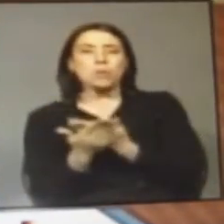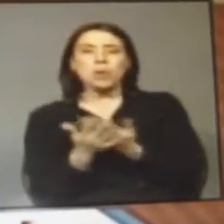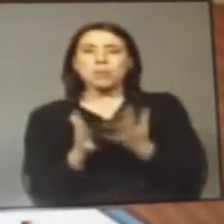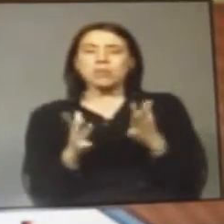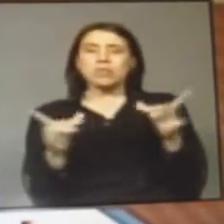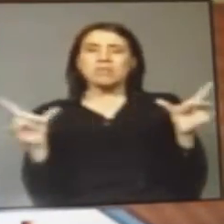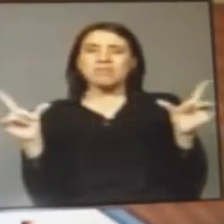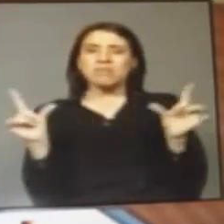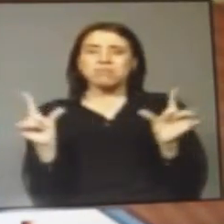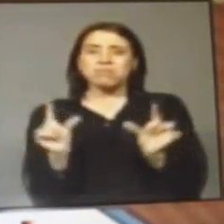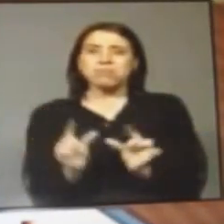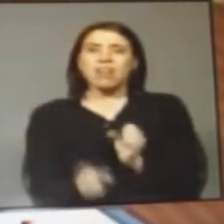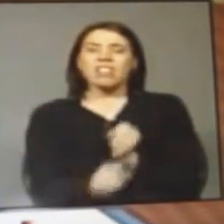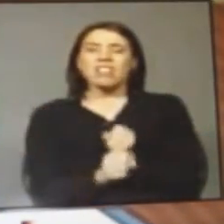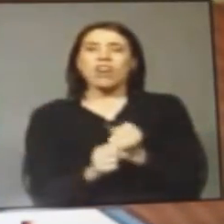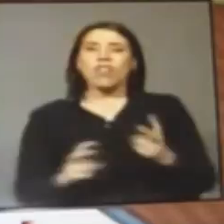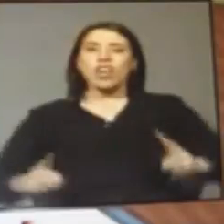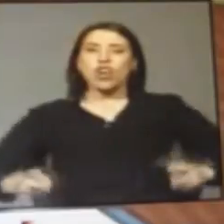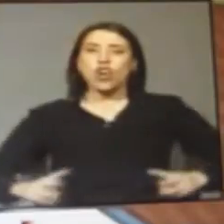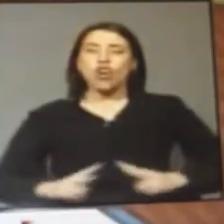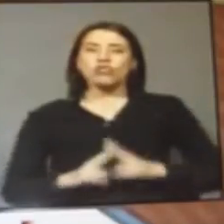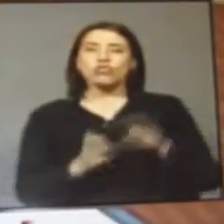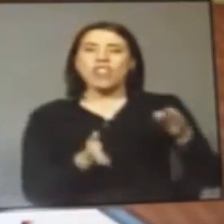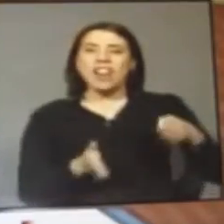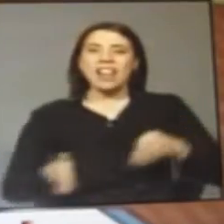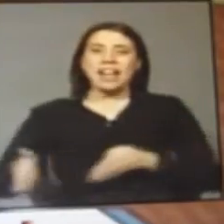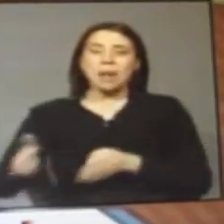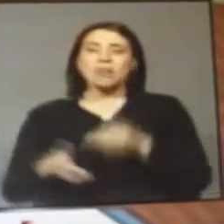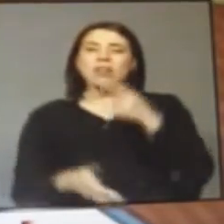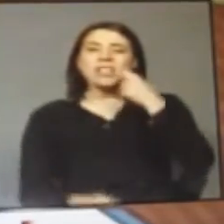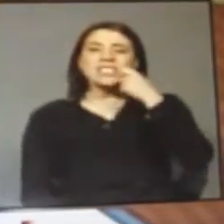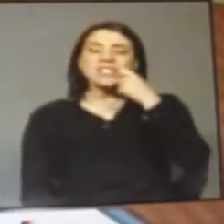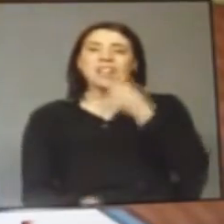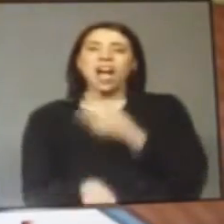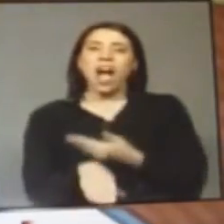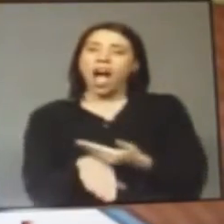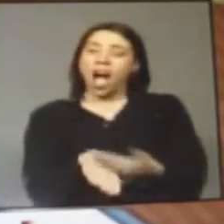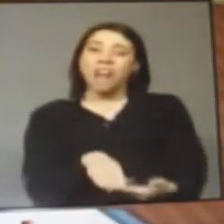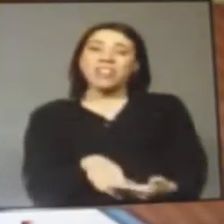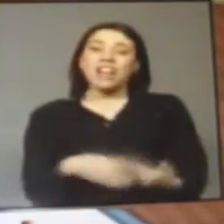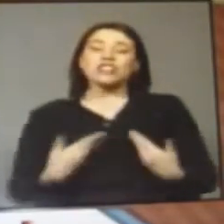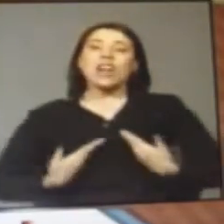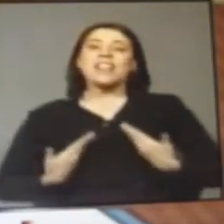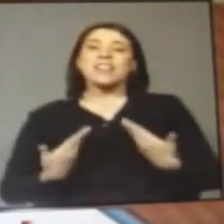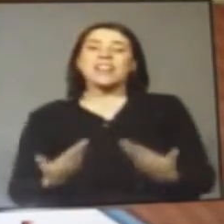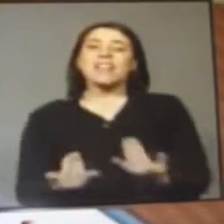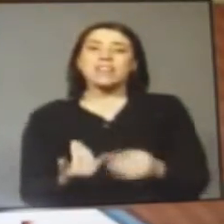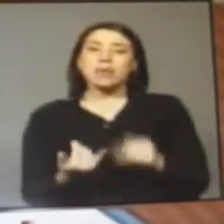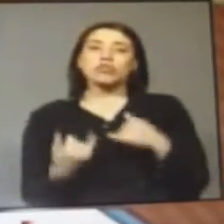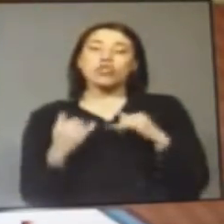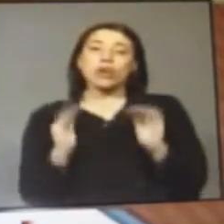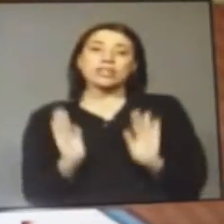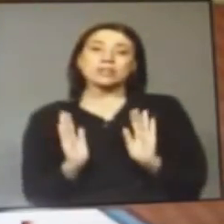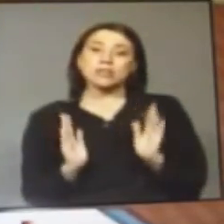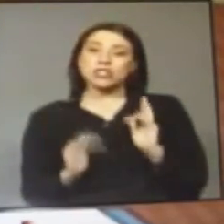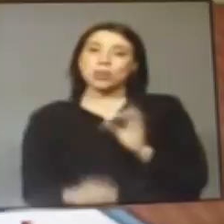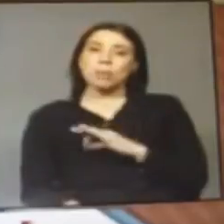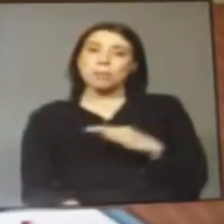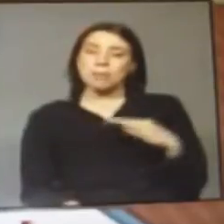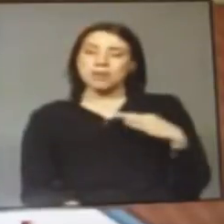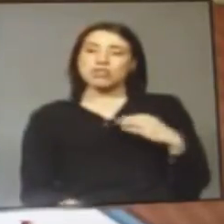aparente merma de los trabajos en la construcción de esta vía, lo que implicaría un retraso en su entrega final, cosa que espero el señor